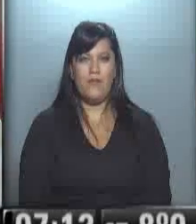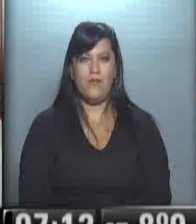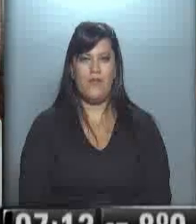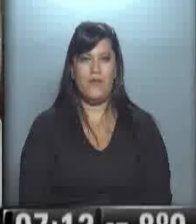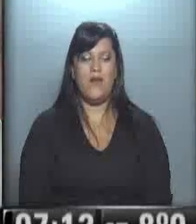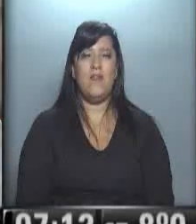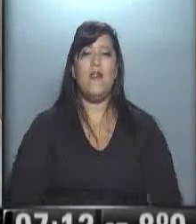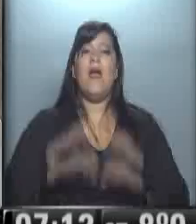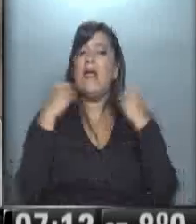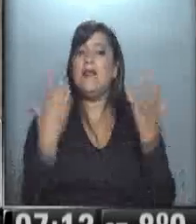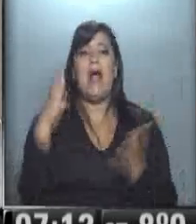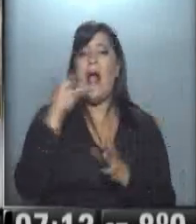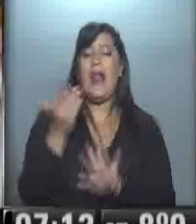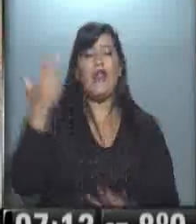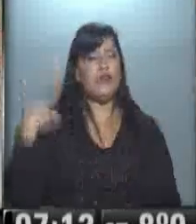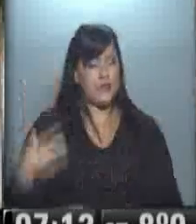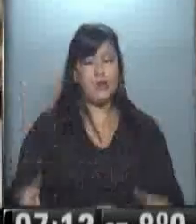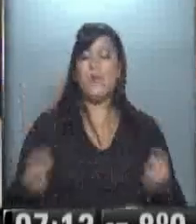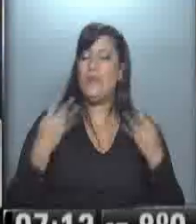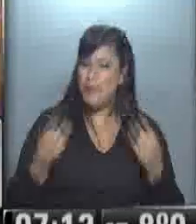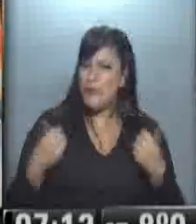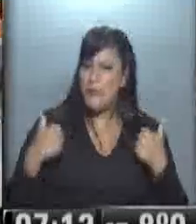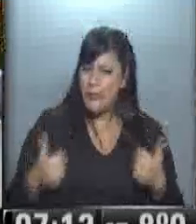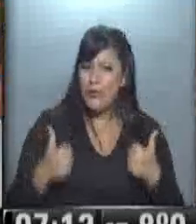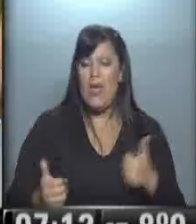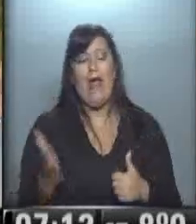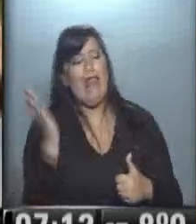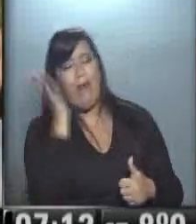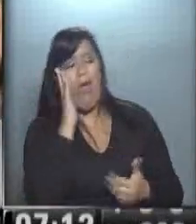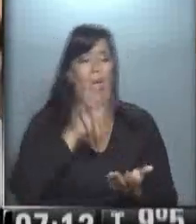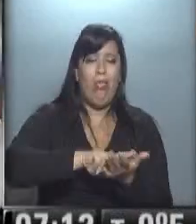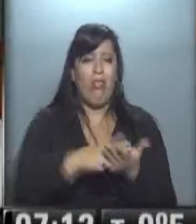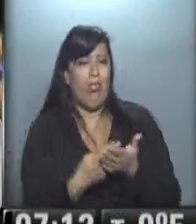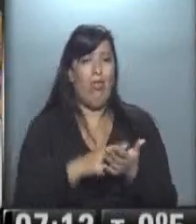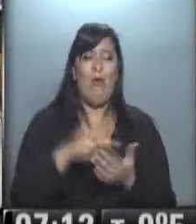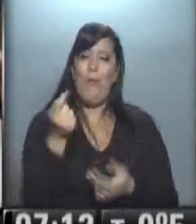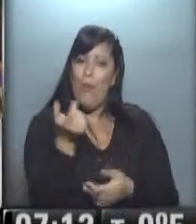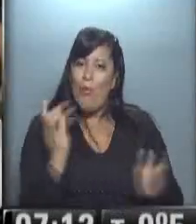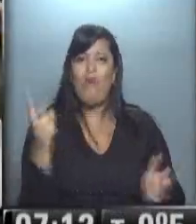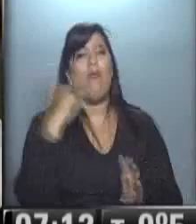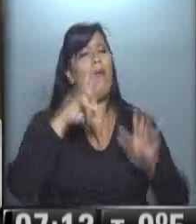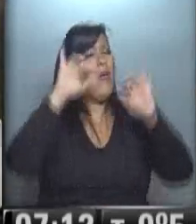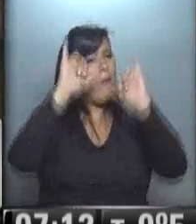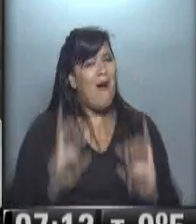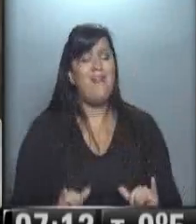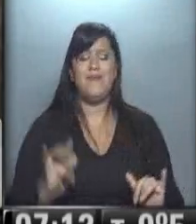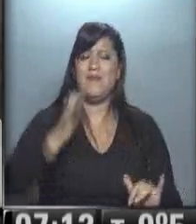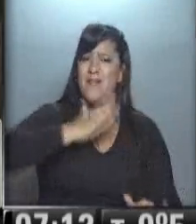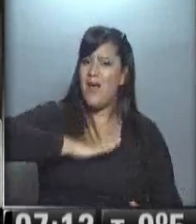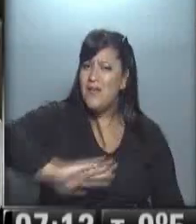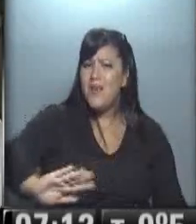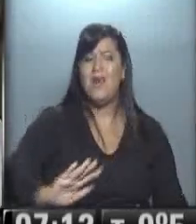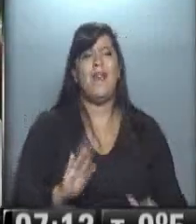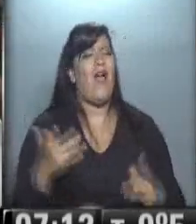¿Cómo ha pasado esta noche? Muy bien, muy bien. Una noche dormí distinta. Poco, pero con paz, con tranquilidad,